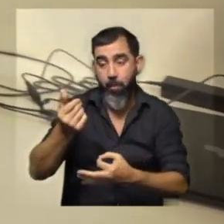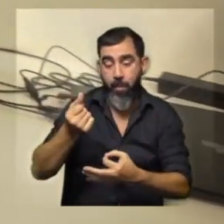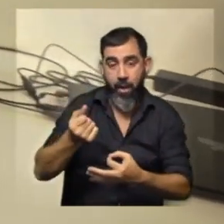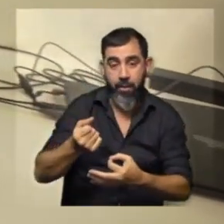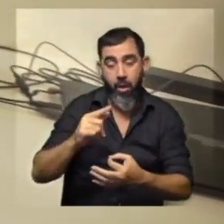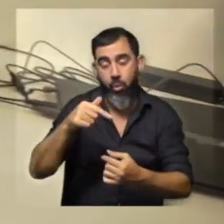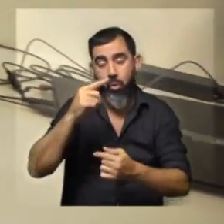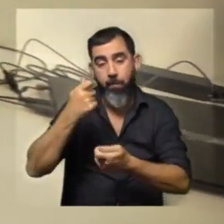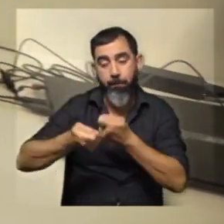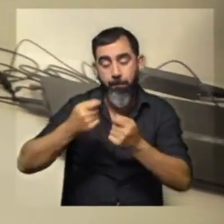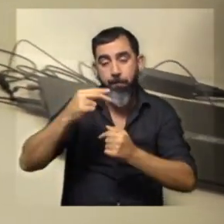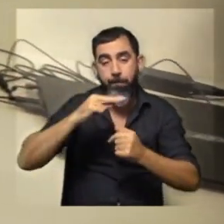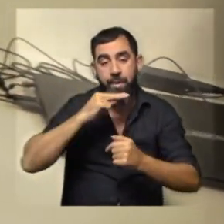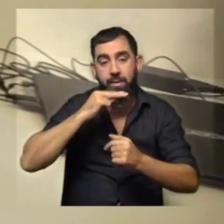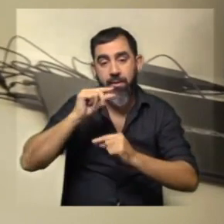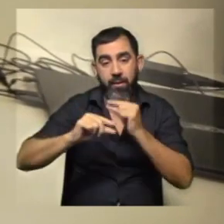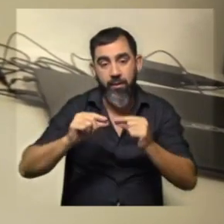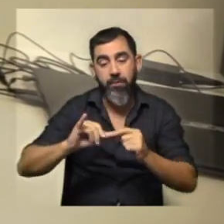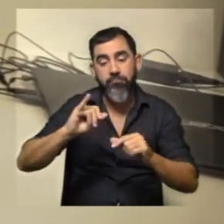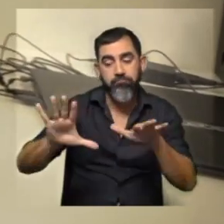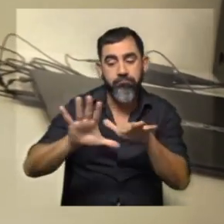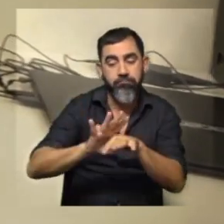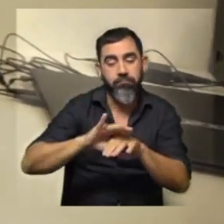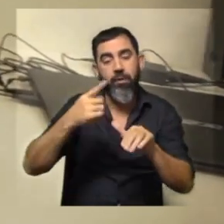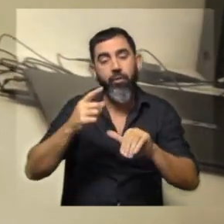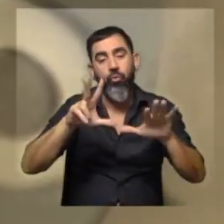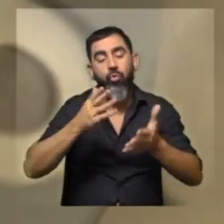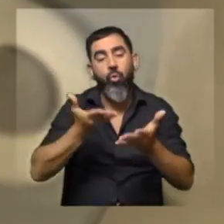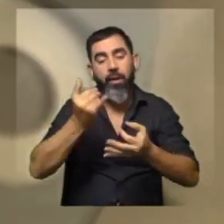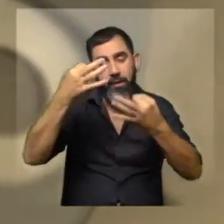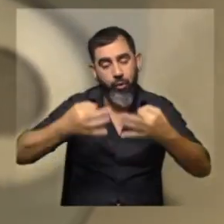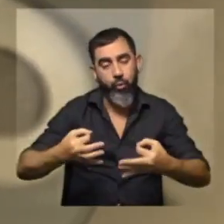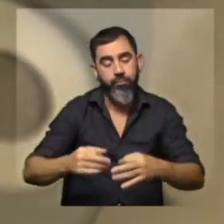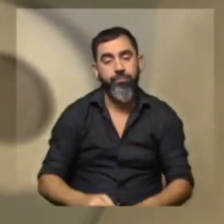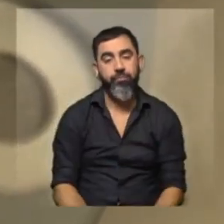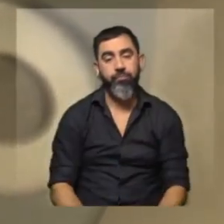la cantidad de otros metales que estaban en pequeñas cantidades correspondían a un anillo de 18 quilates.